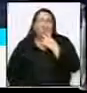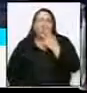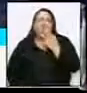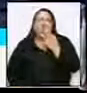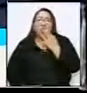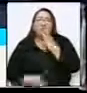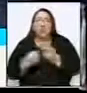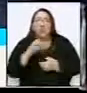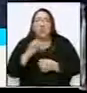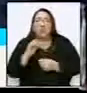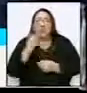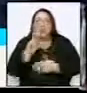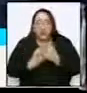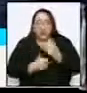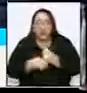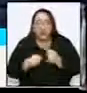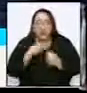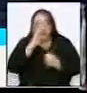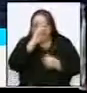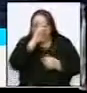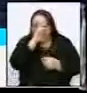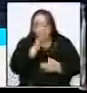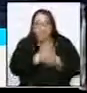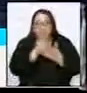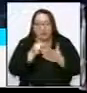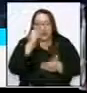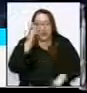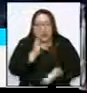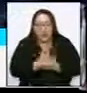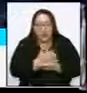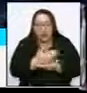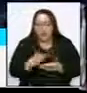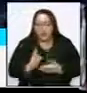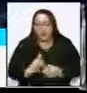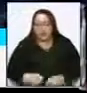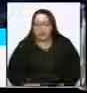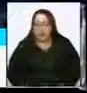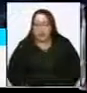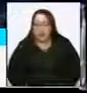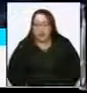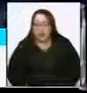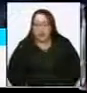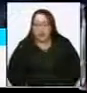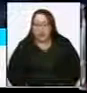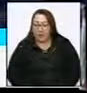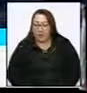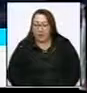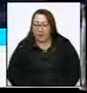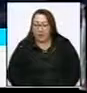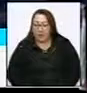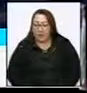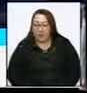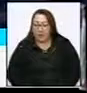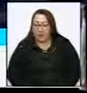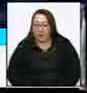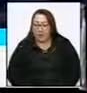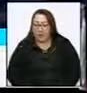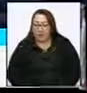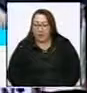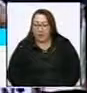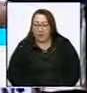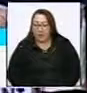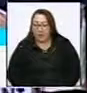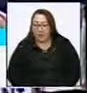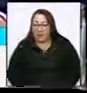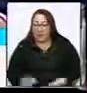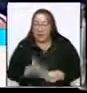apartando de este dispositivo las situaciones de censura y de renuncia o de remoción por el presidente, porque